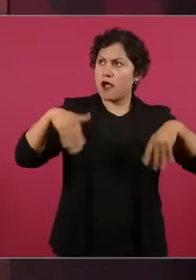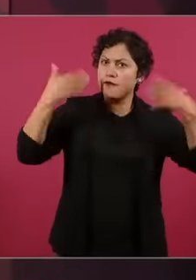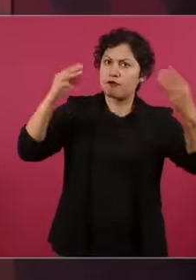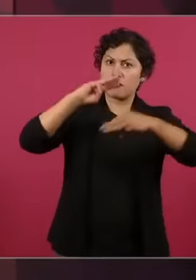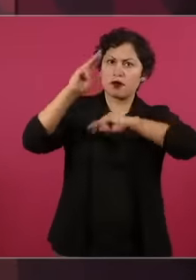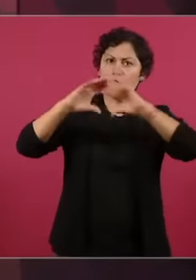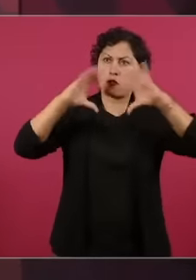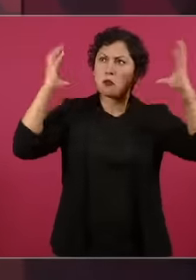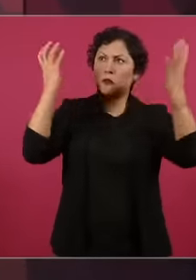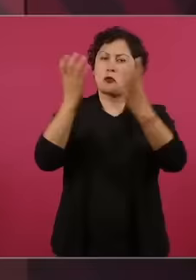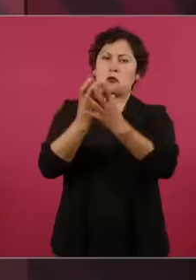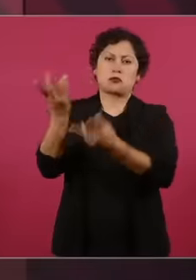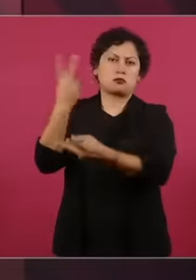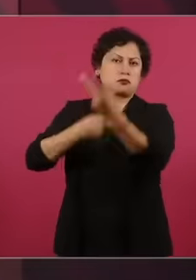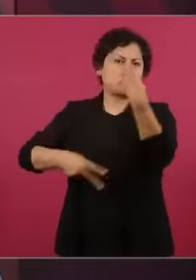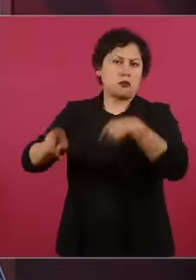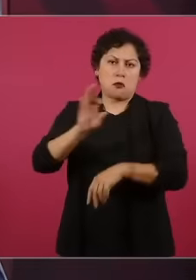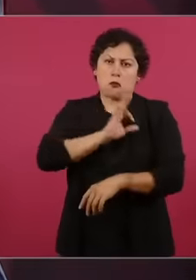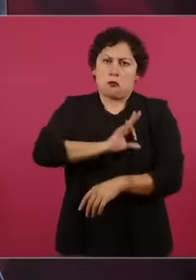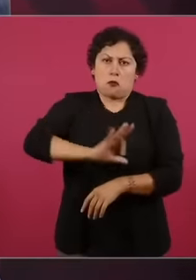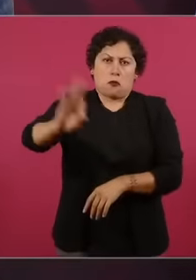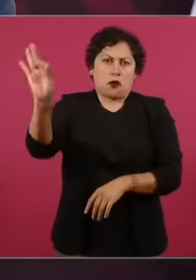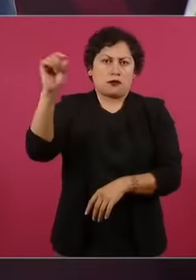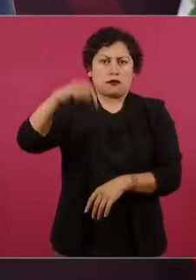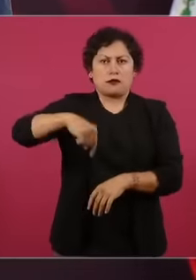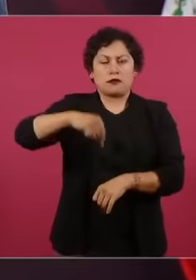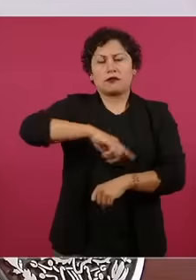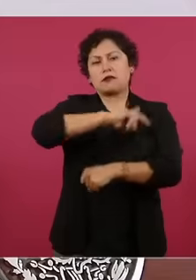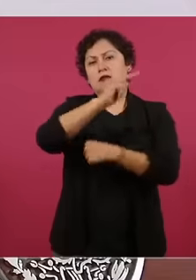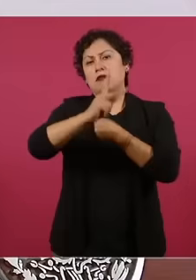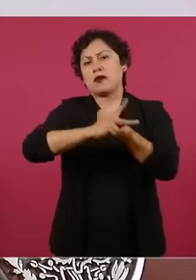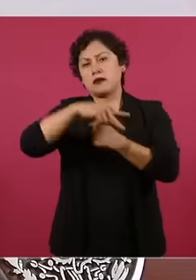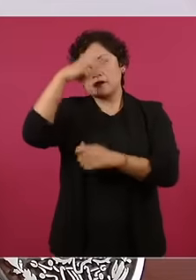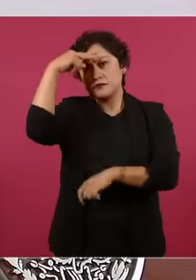y este es un país libre,